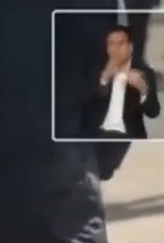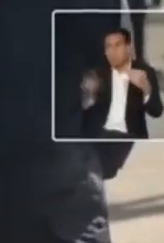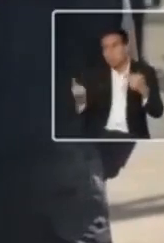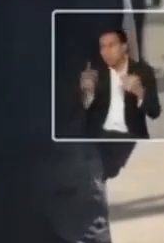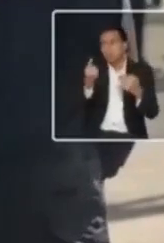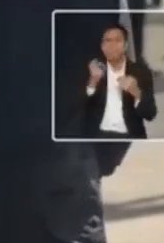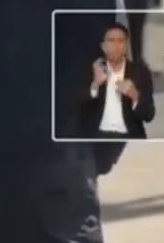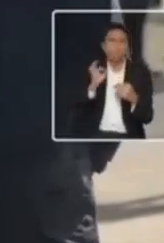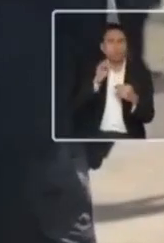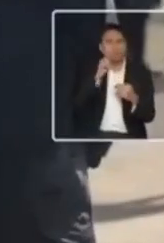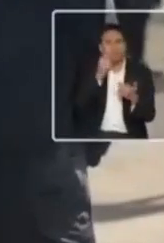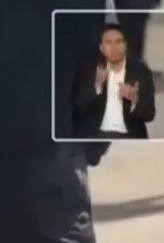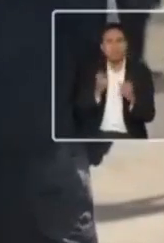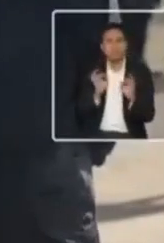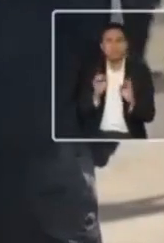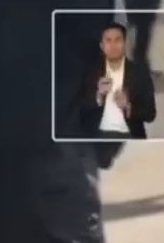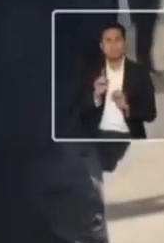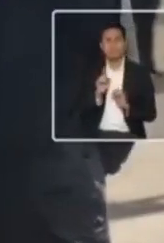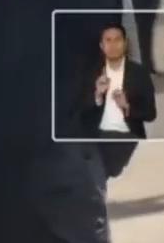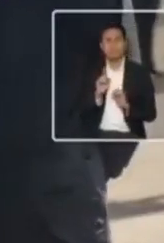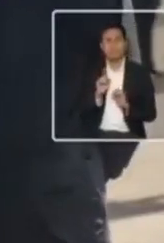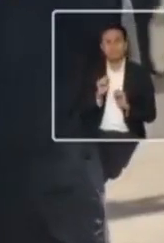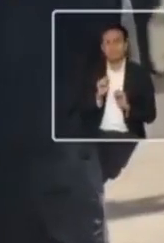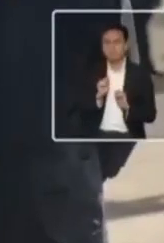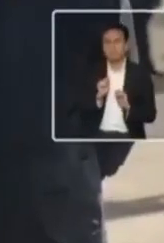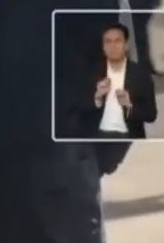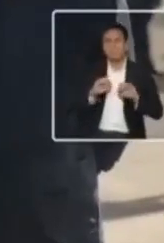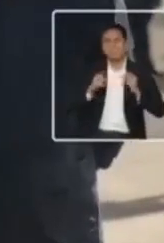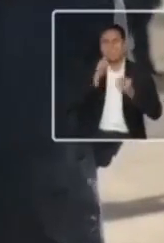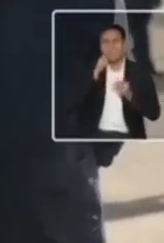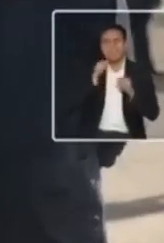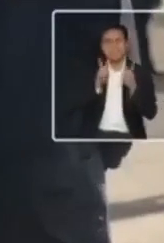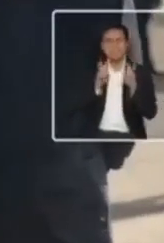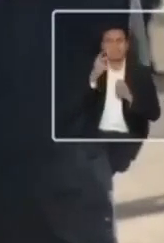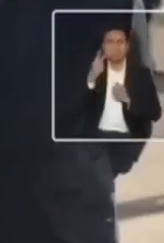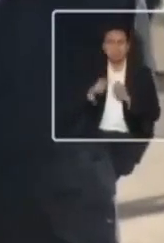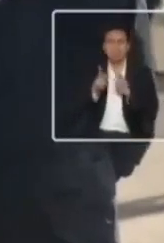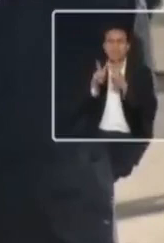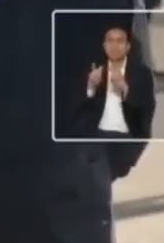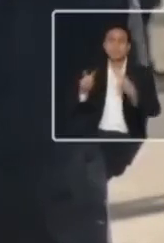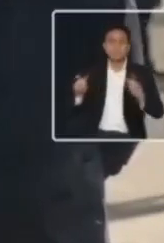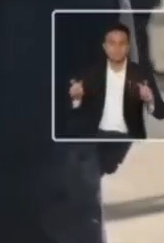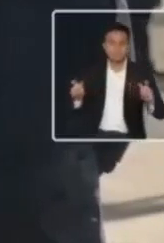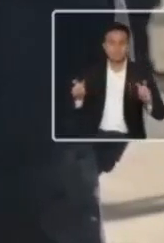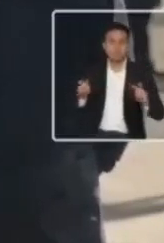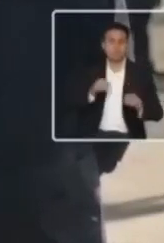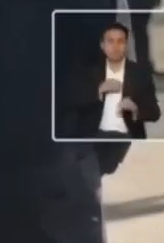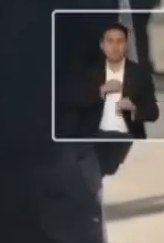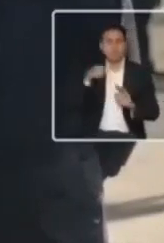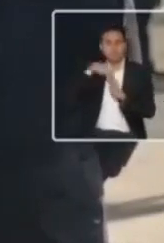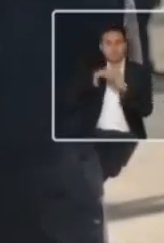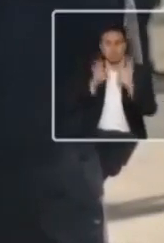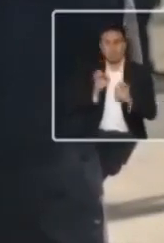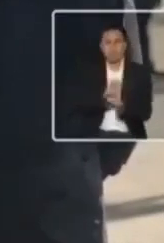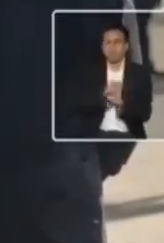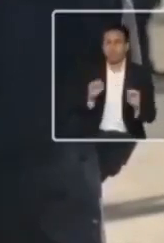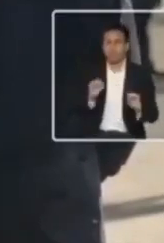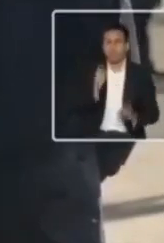no, que ver con...? O sea, en particular no... tiene que ver con temas propios de la investigación. Lamentablemente no puedo entrar en el detalle,